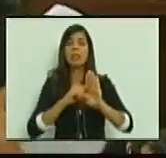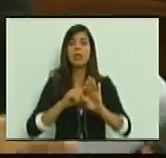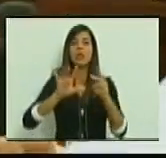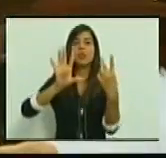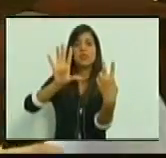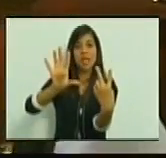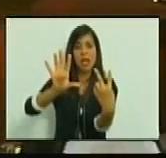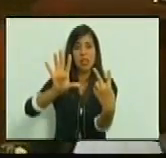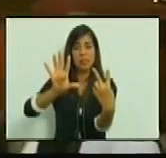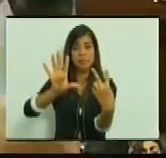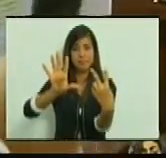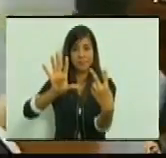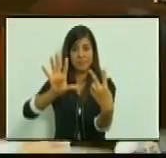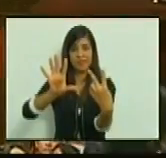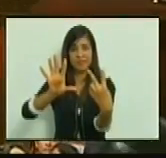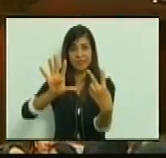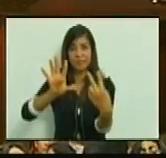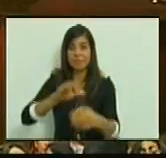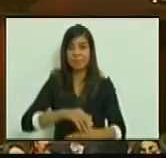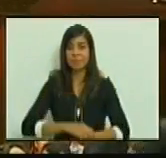7.